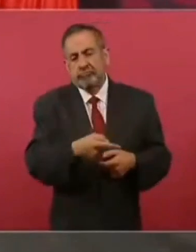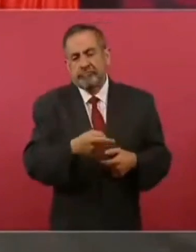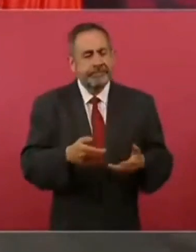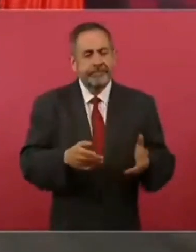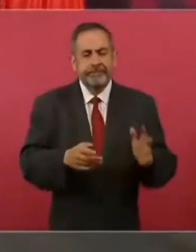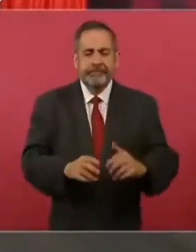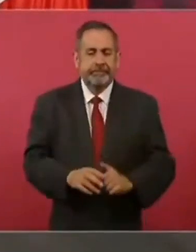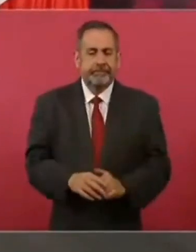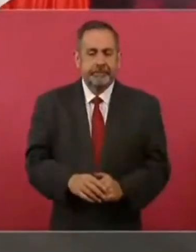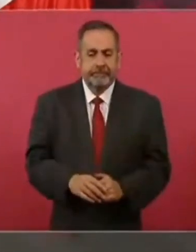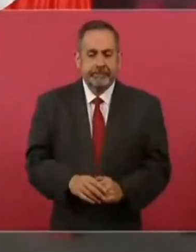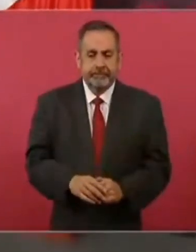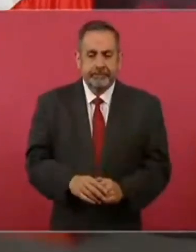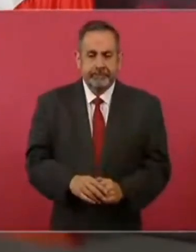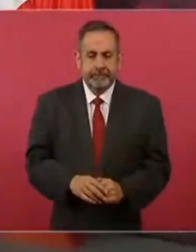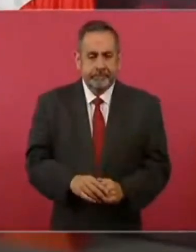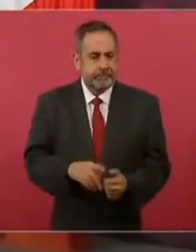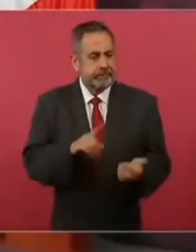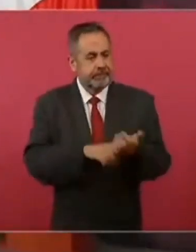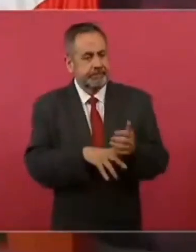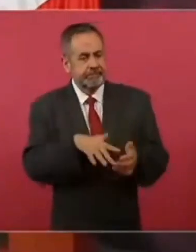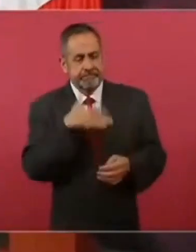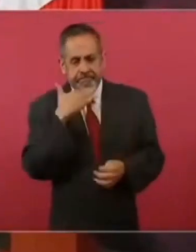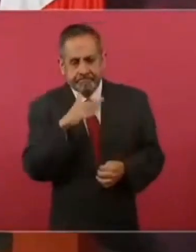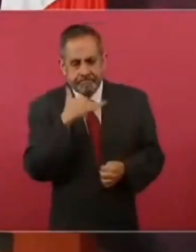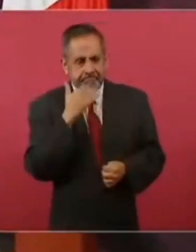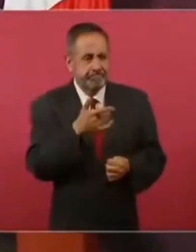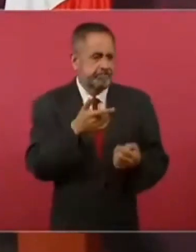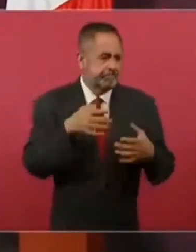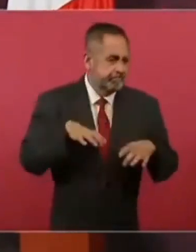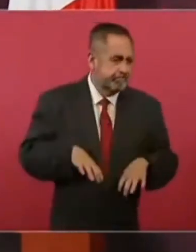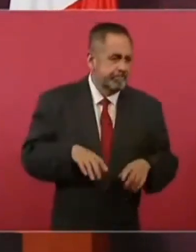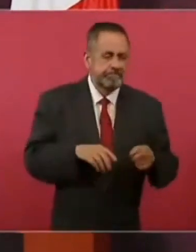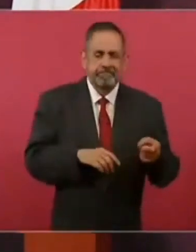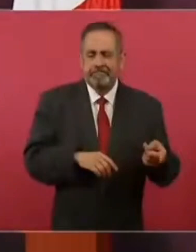a la corrupción.